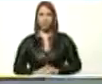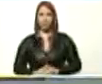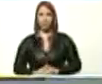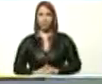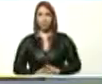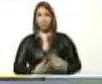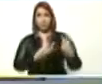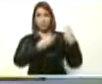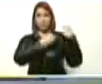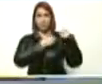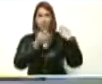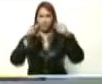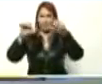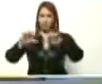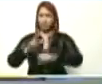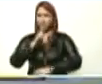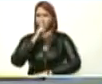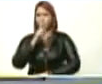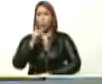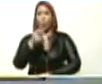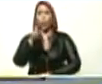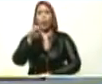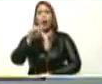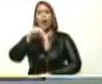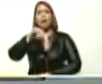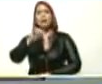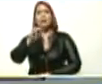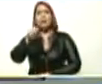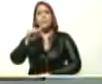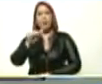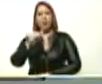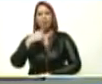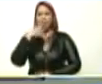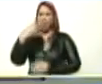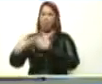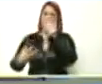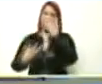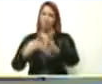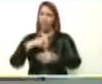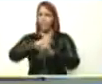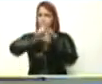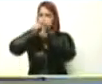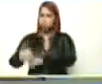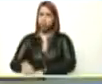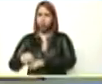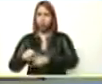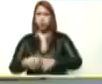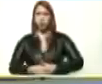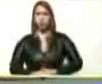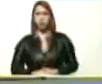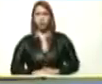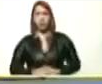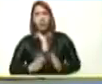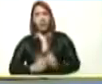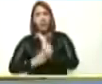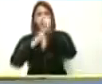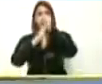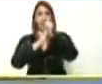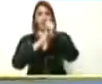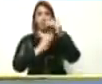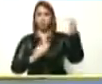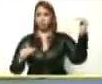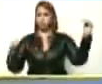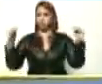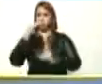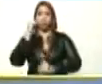representante, ese fracaso, Tomás Guanipa, fue vapuleado, y aplastado, por el liderazgo, del almirante en